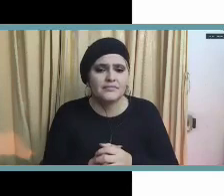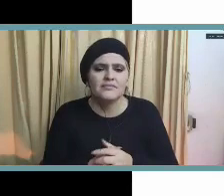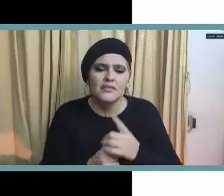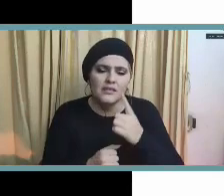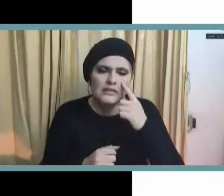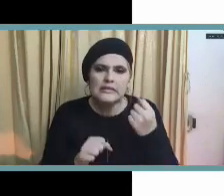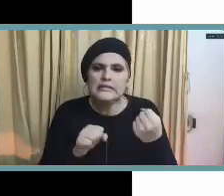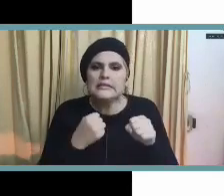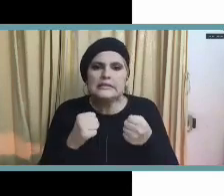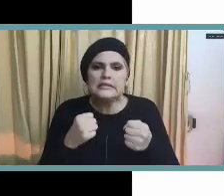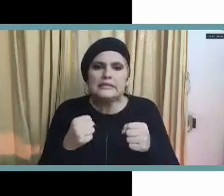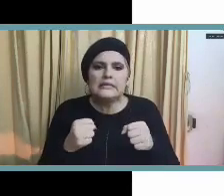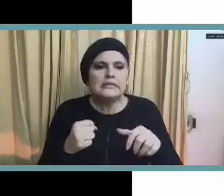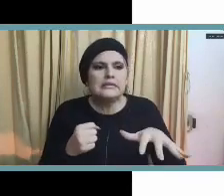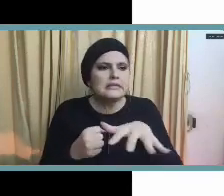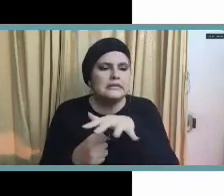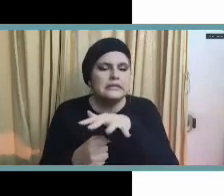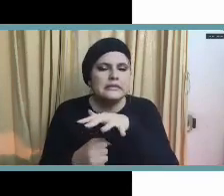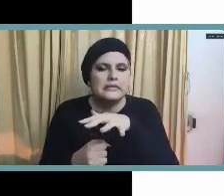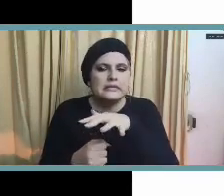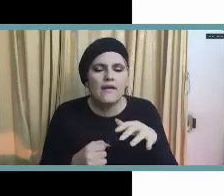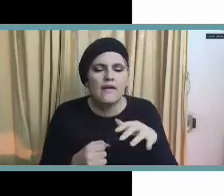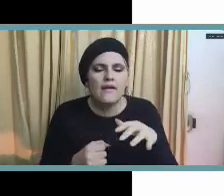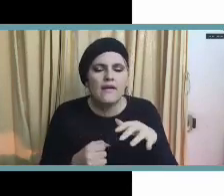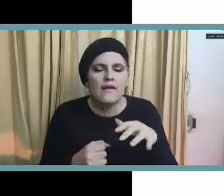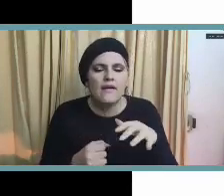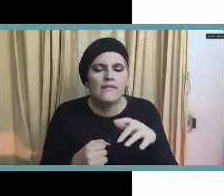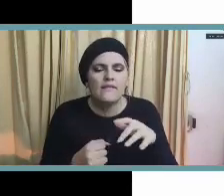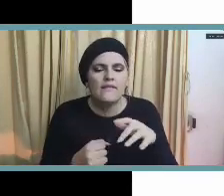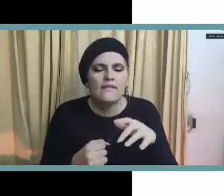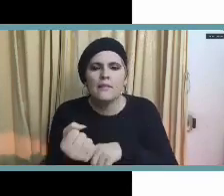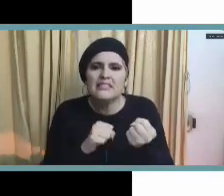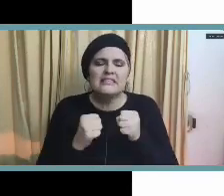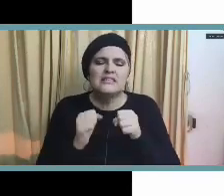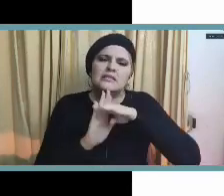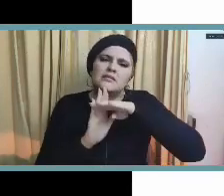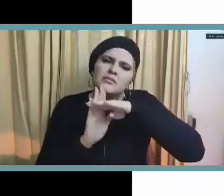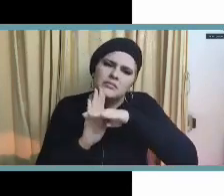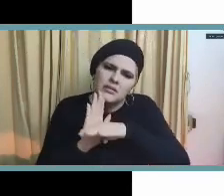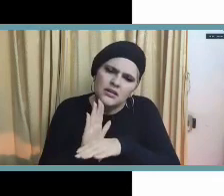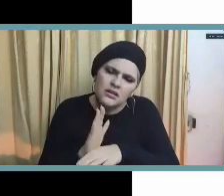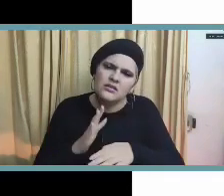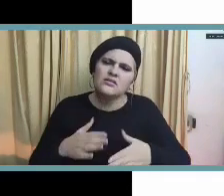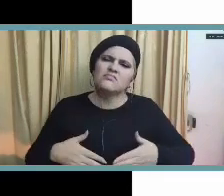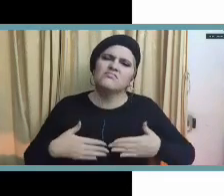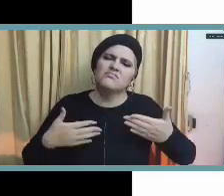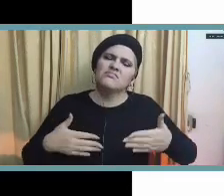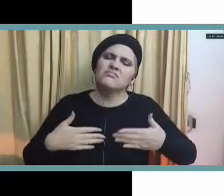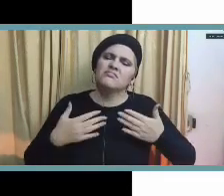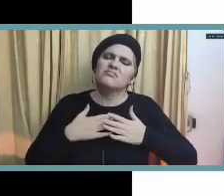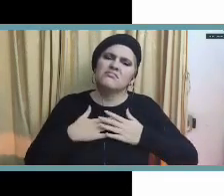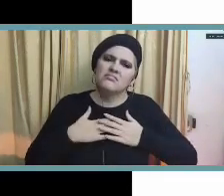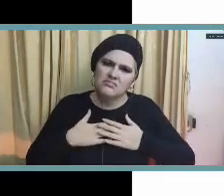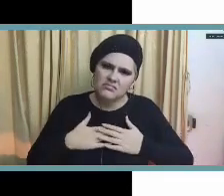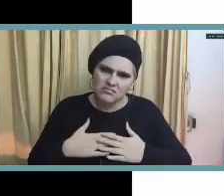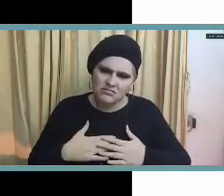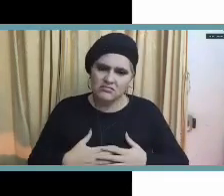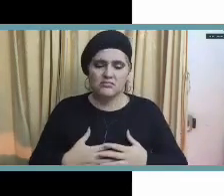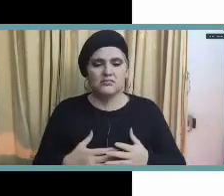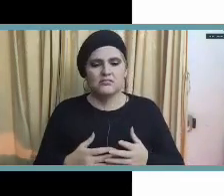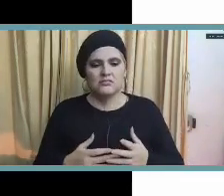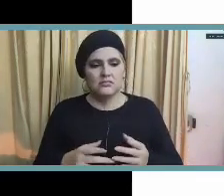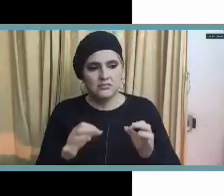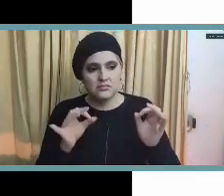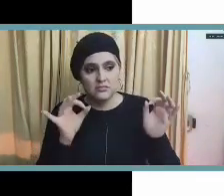terrible. Tenemos que evitar el estrés, tenemos que aliviarnos la vida. Tenemos que definir con la familia objetivos terapéuticos.